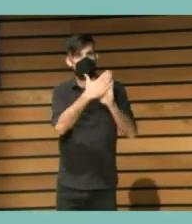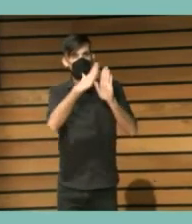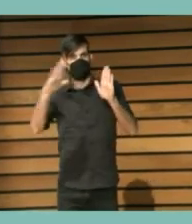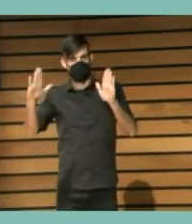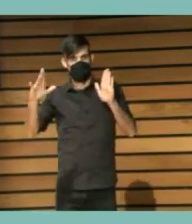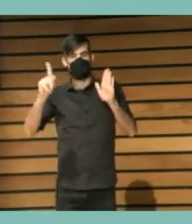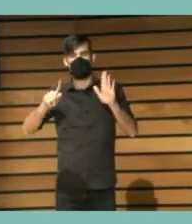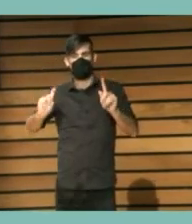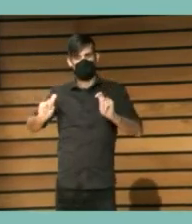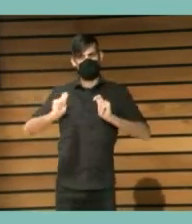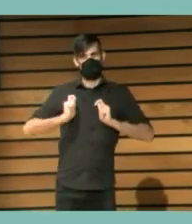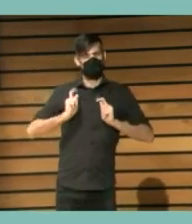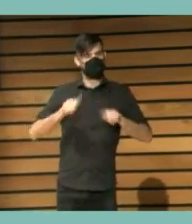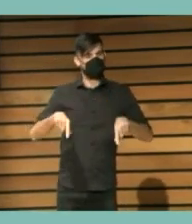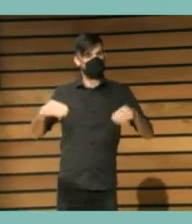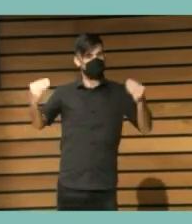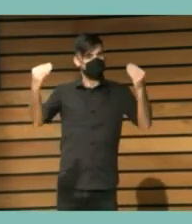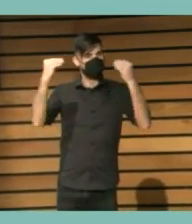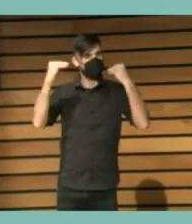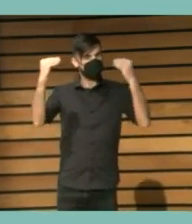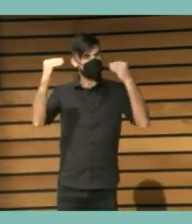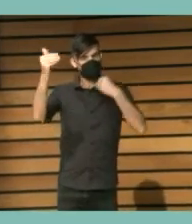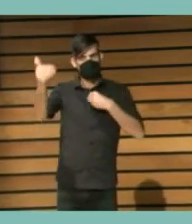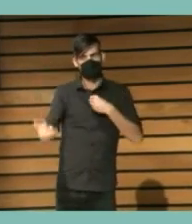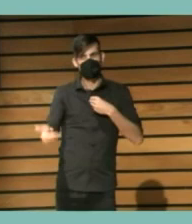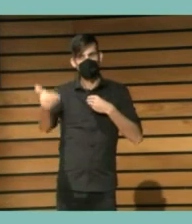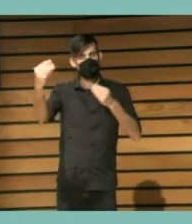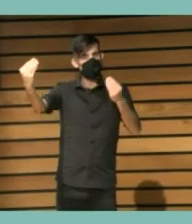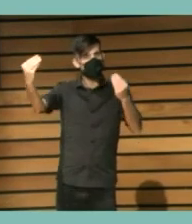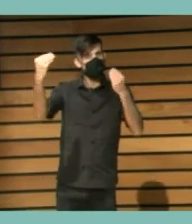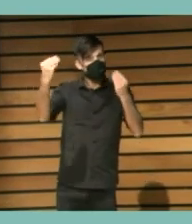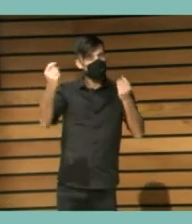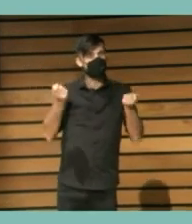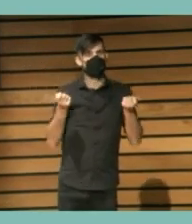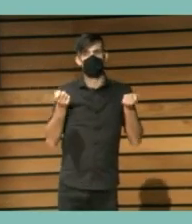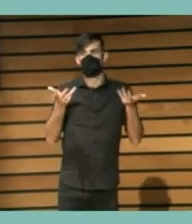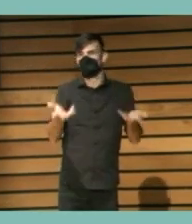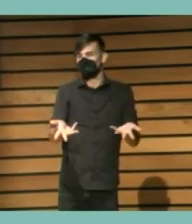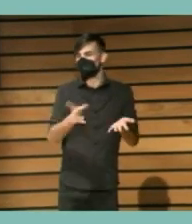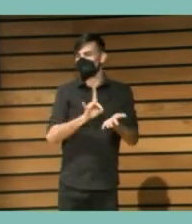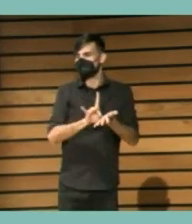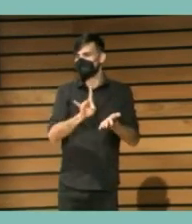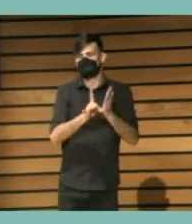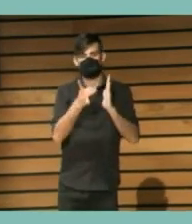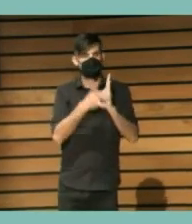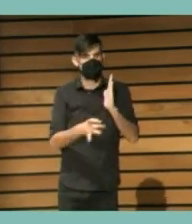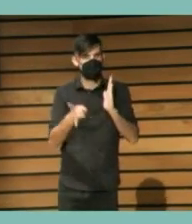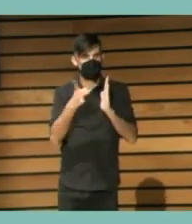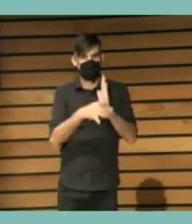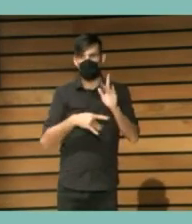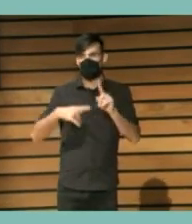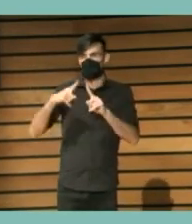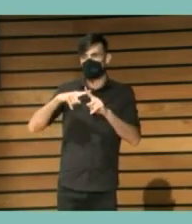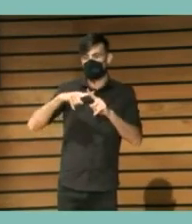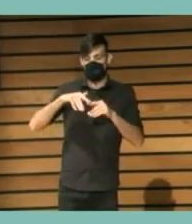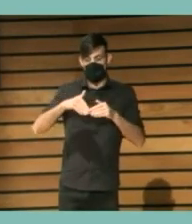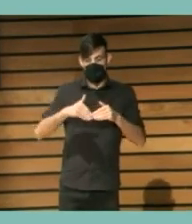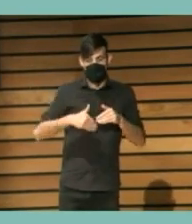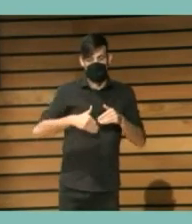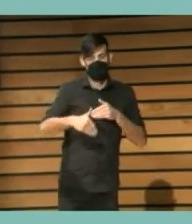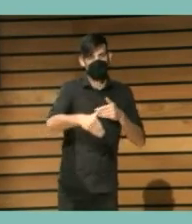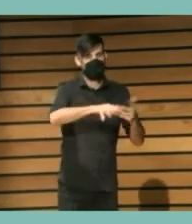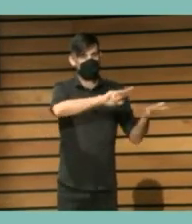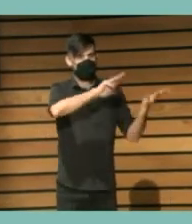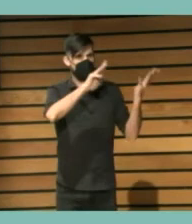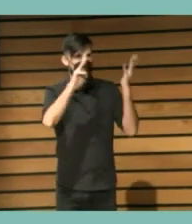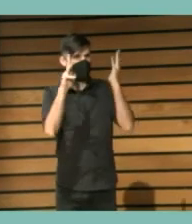de formación suficiente para dar un servicio de calidad y, sobre todo, para esta nueva transformación que tenemos que afrontar,